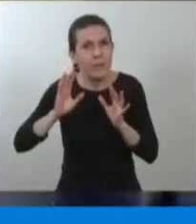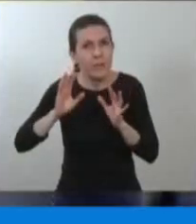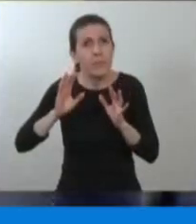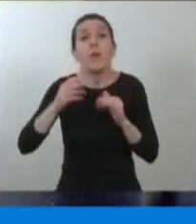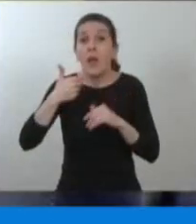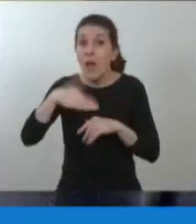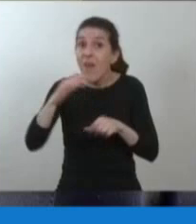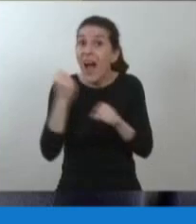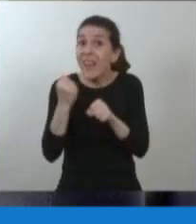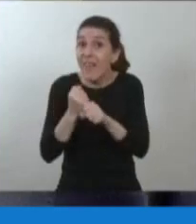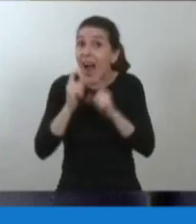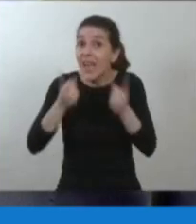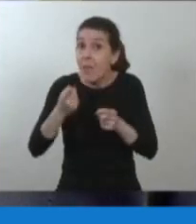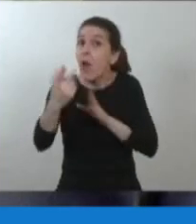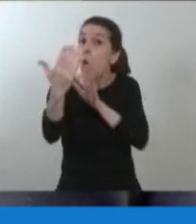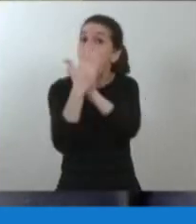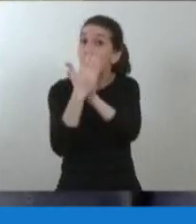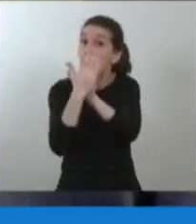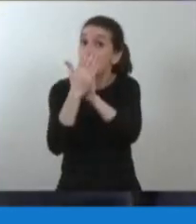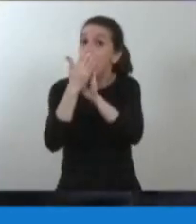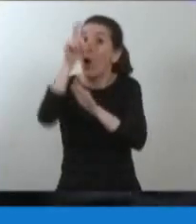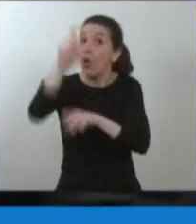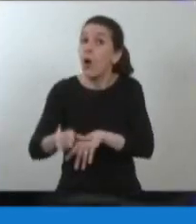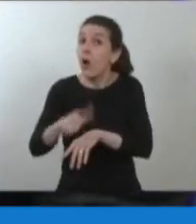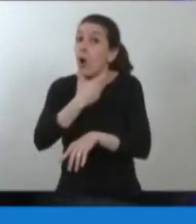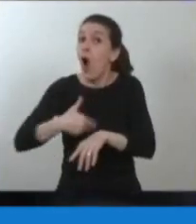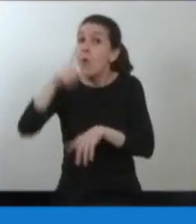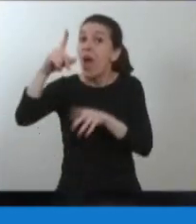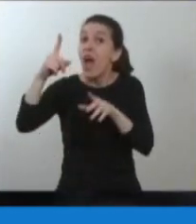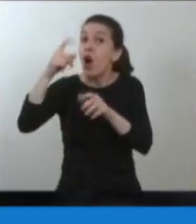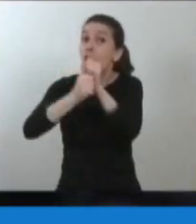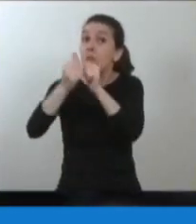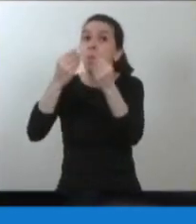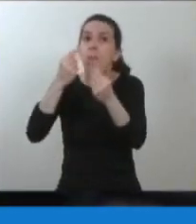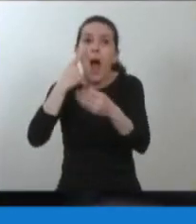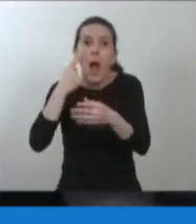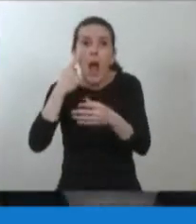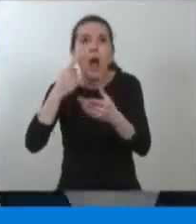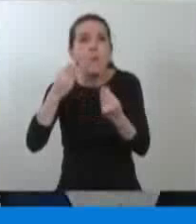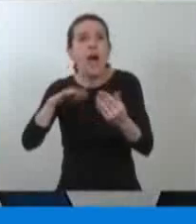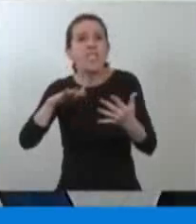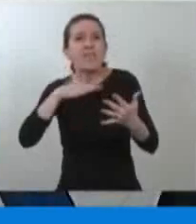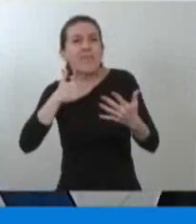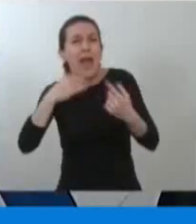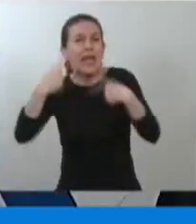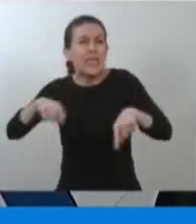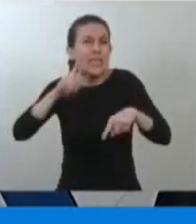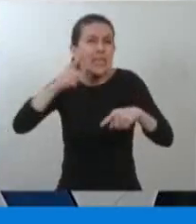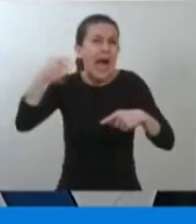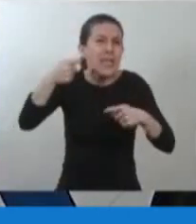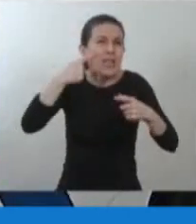y vamos a trabajar también con ellos para resolver el problema de inseguridad en santa fe y en cada lugar